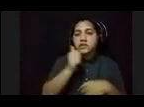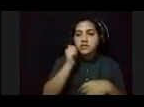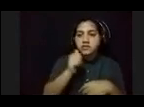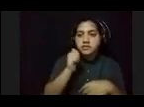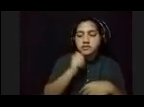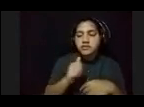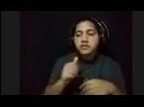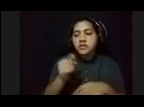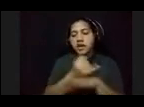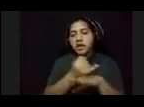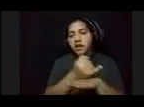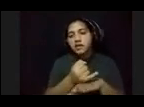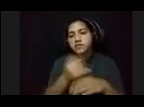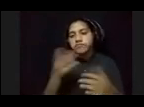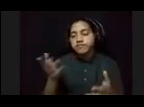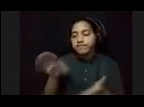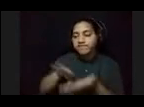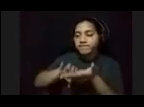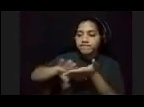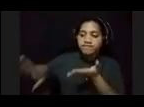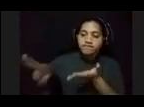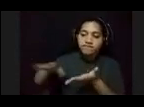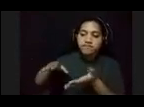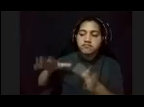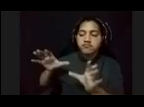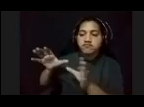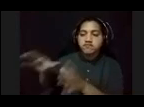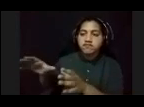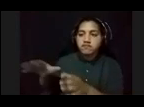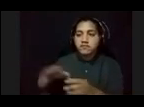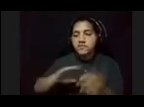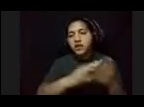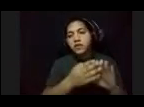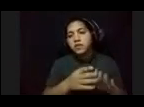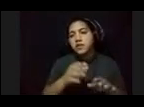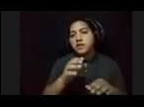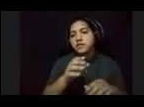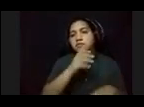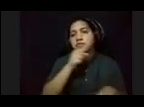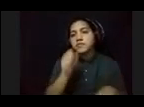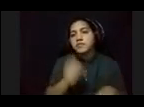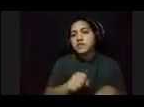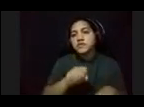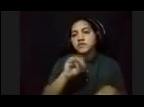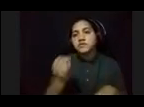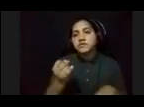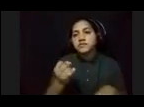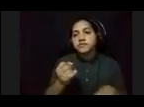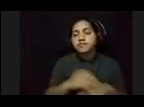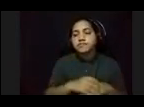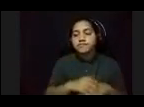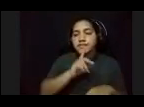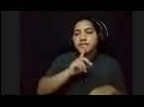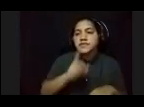fueron excluidos, rechazados por el resto de la comunidad del Viejo San Juan. Ciertamente, aún